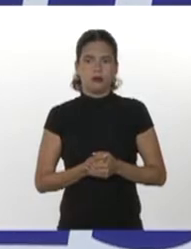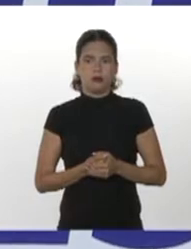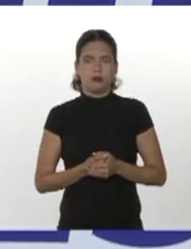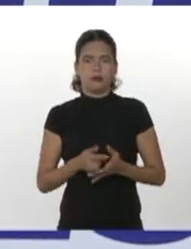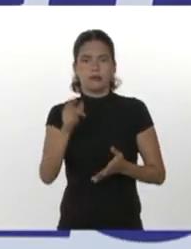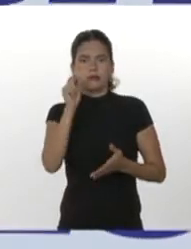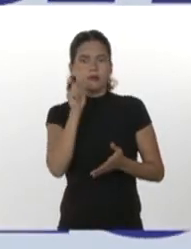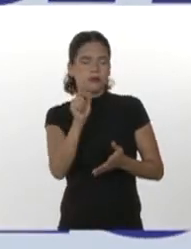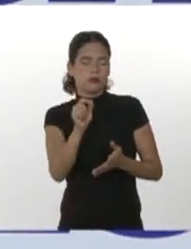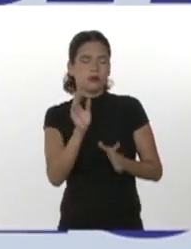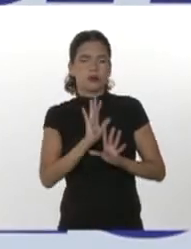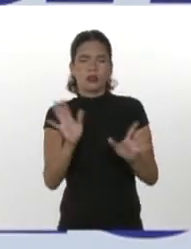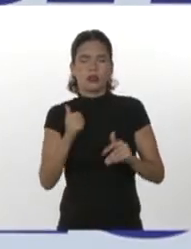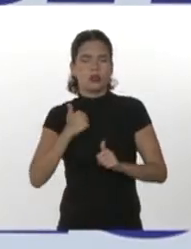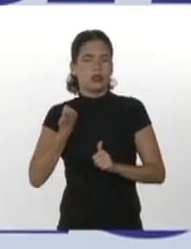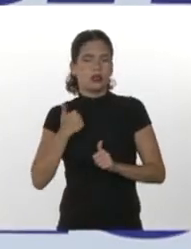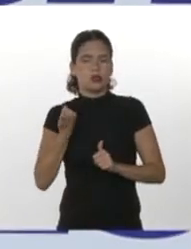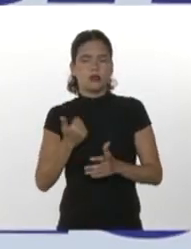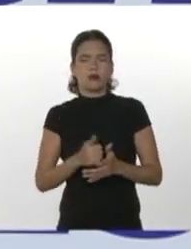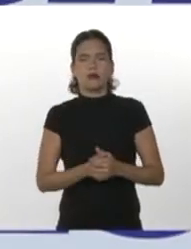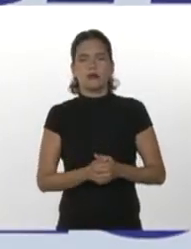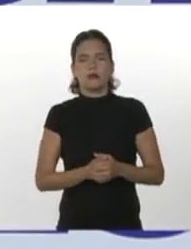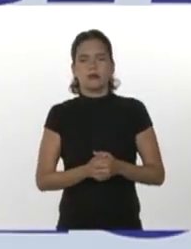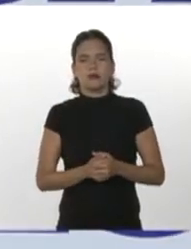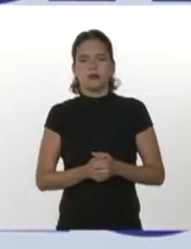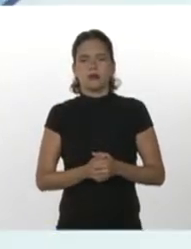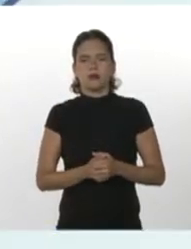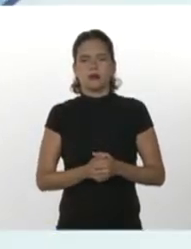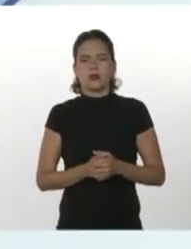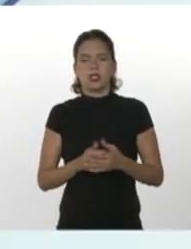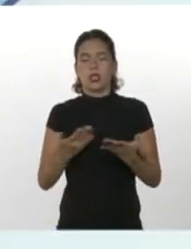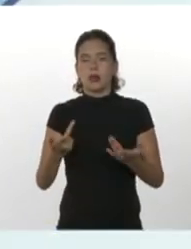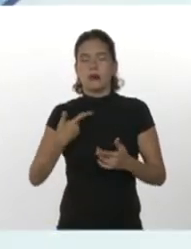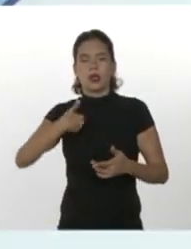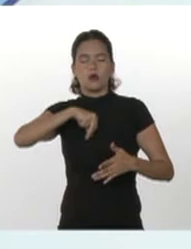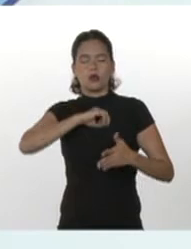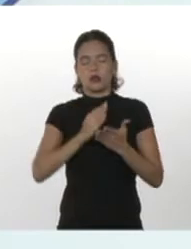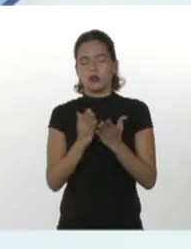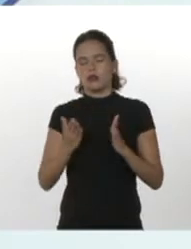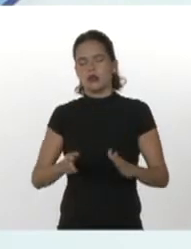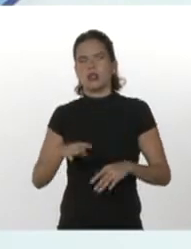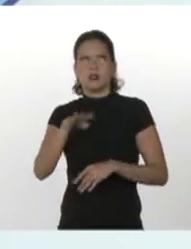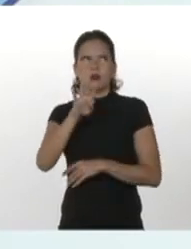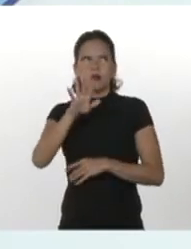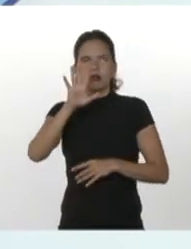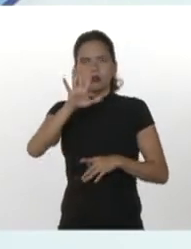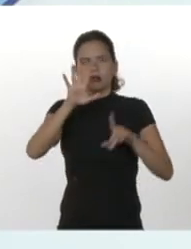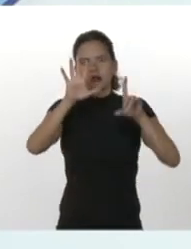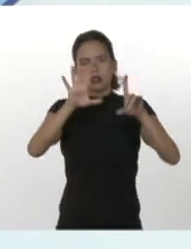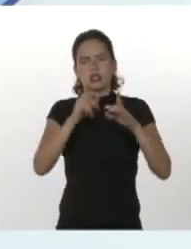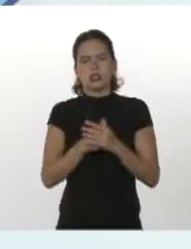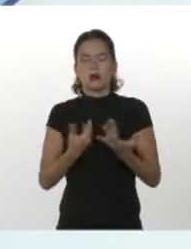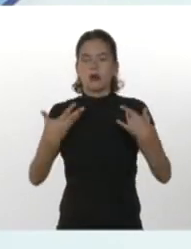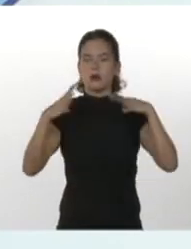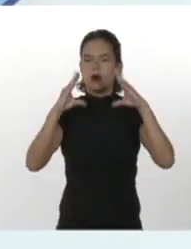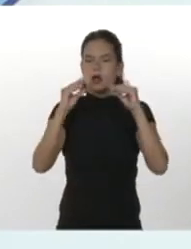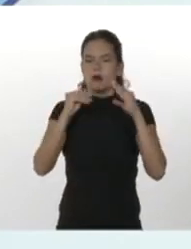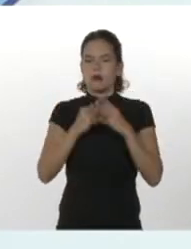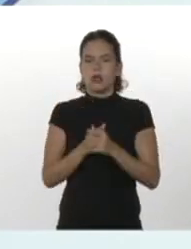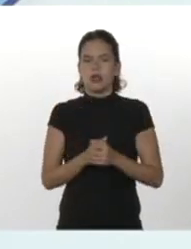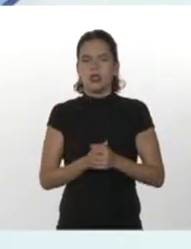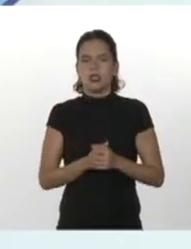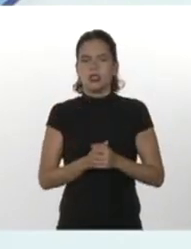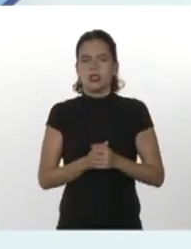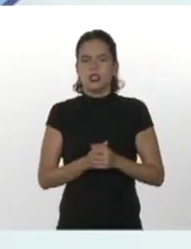un momento determinado. Bueno, y ahora para nuestros estudiantes de cuarto, quinto y sexto vamos a hablar acerca de